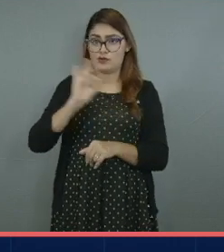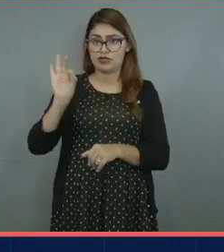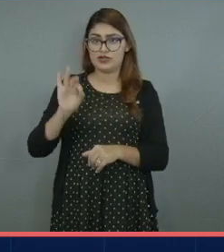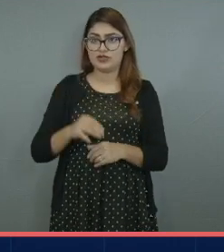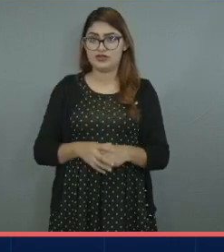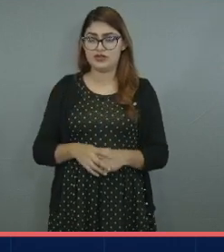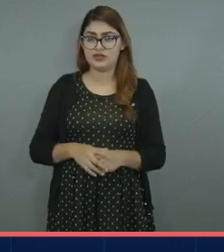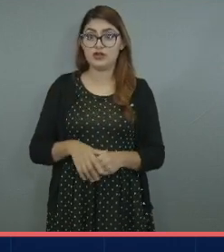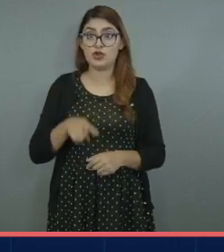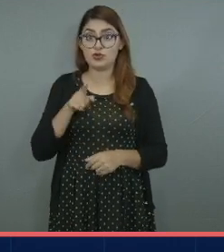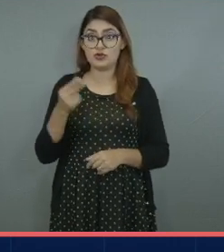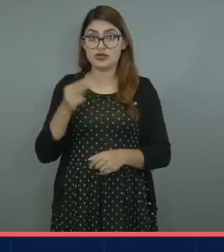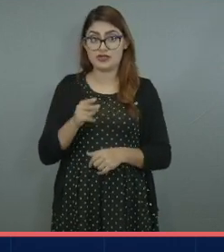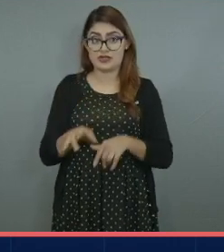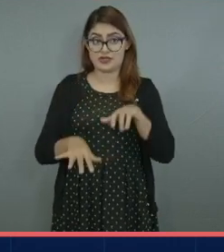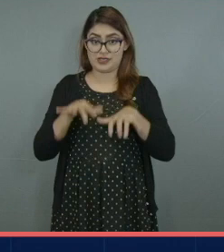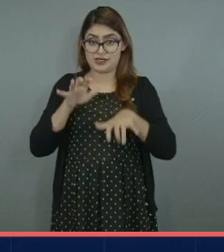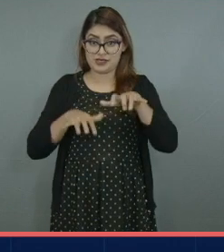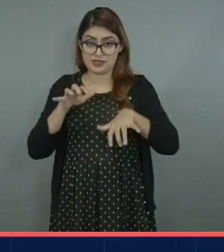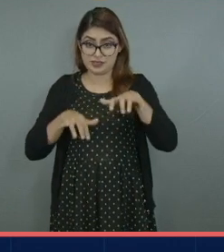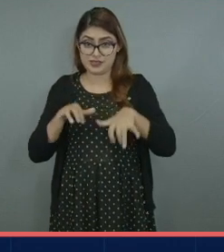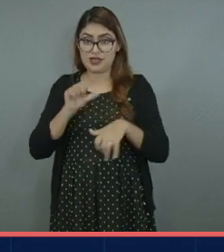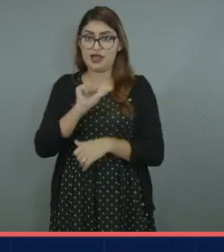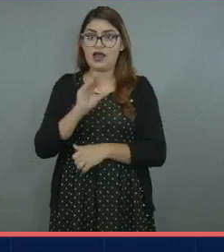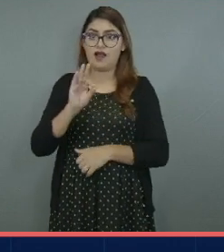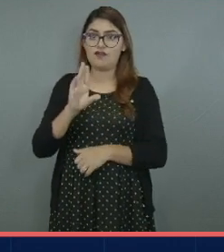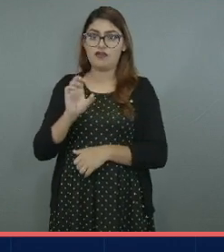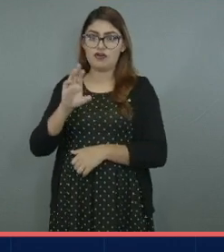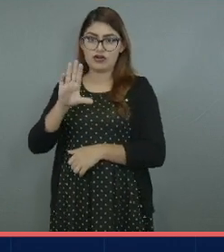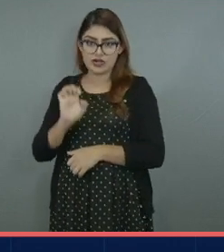tener que entrar a Afore Web, que es